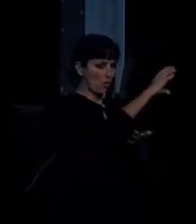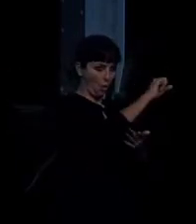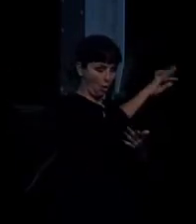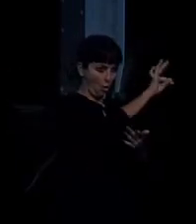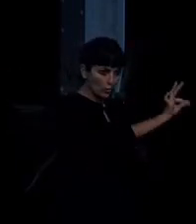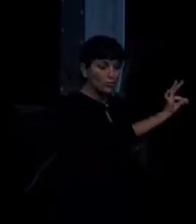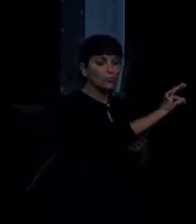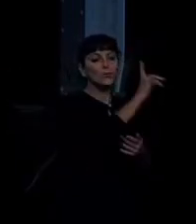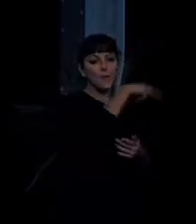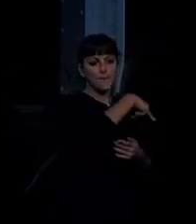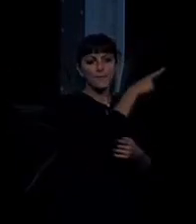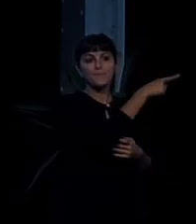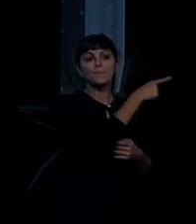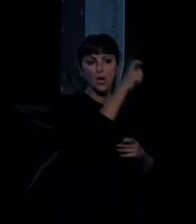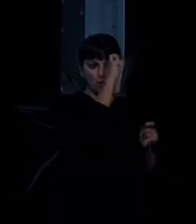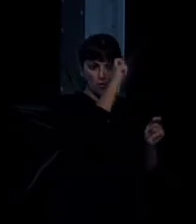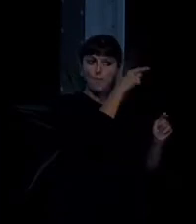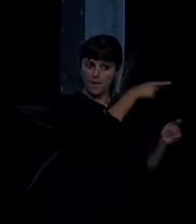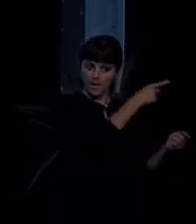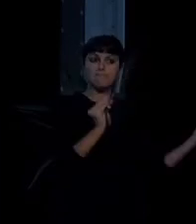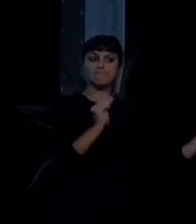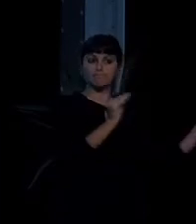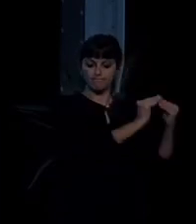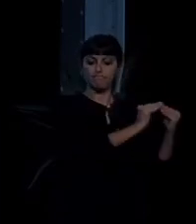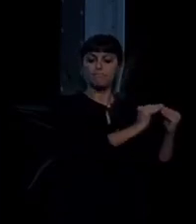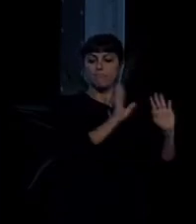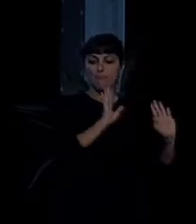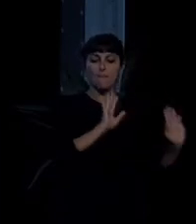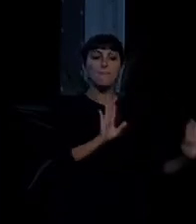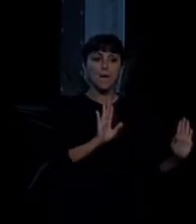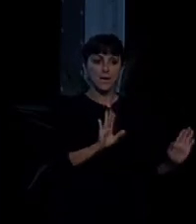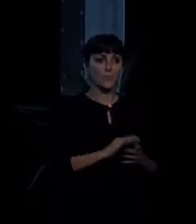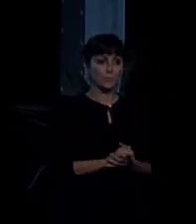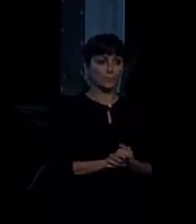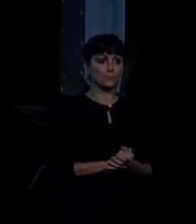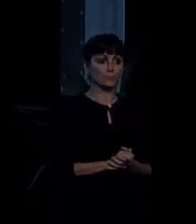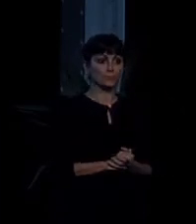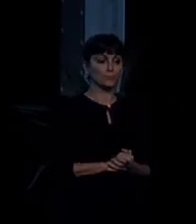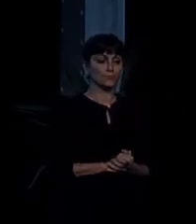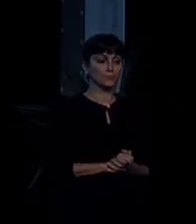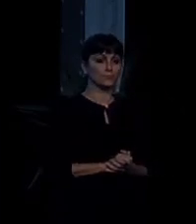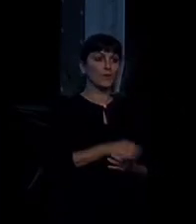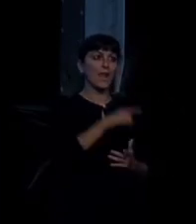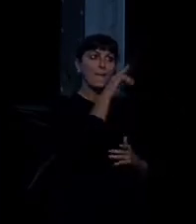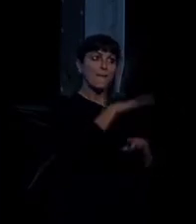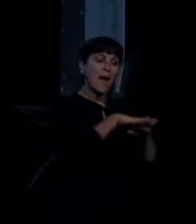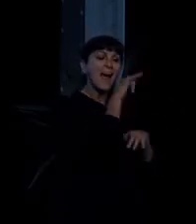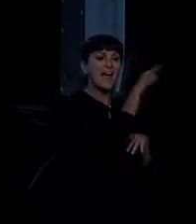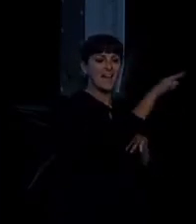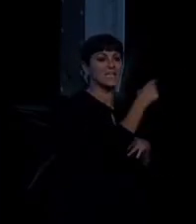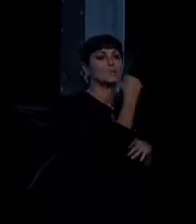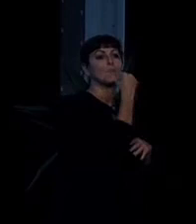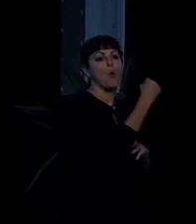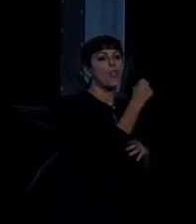microfísica del poder, y para Foucault la microfísica del poder es ese poder difuso que todos lo ejercemos,